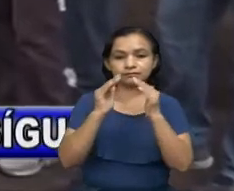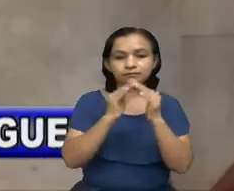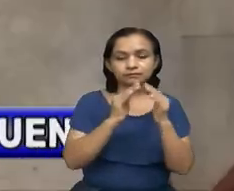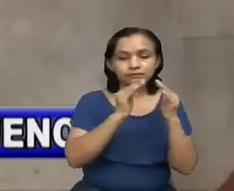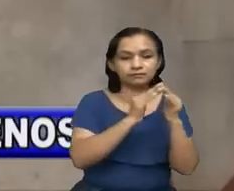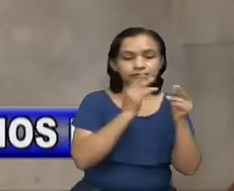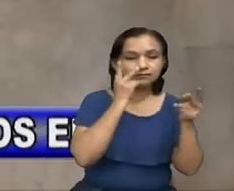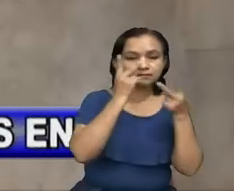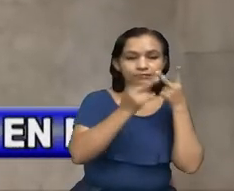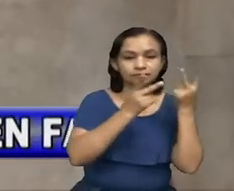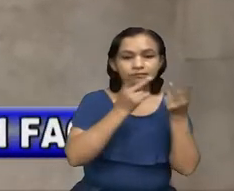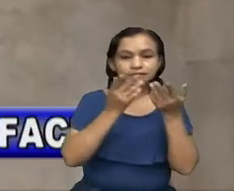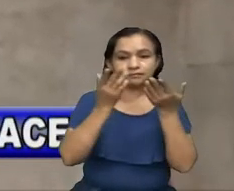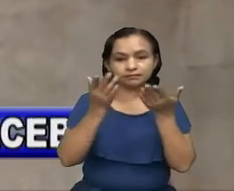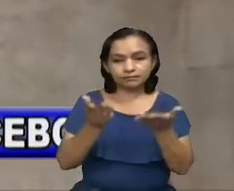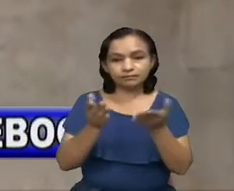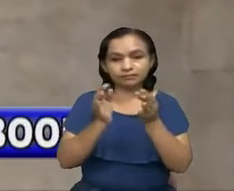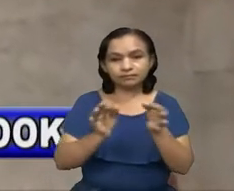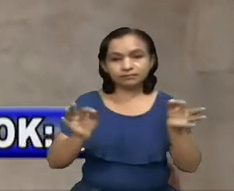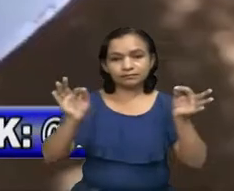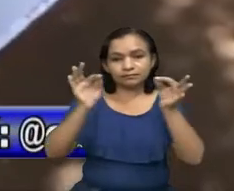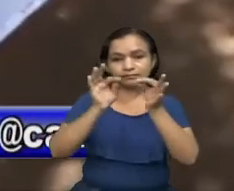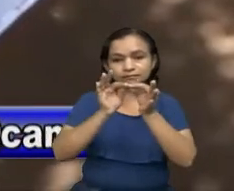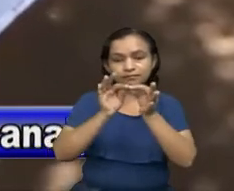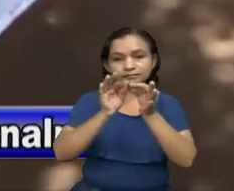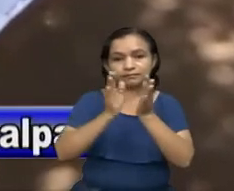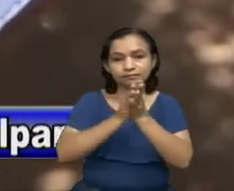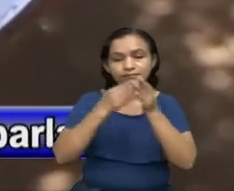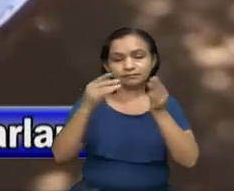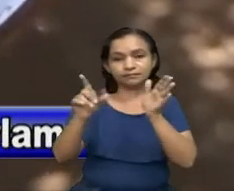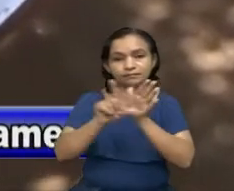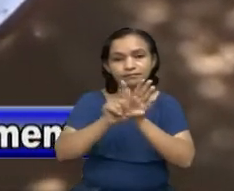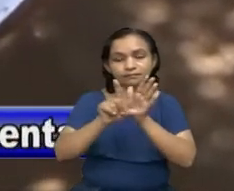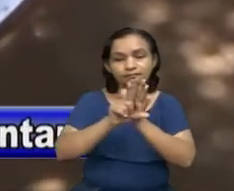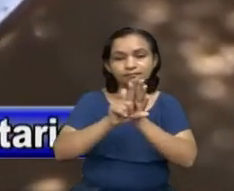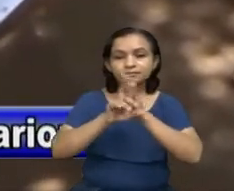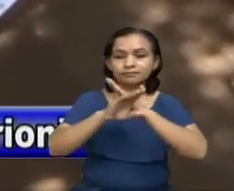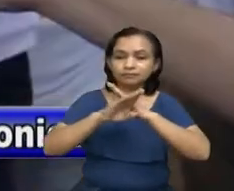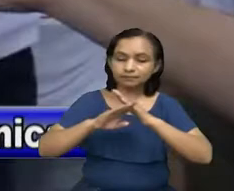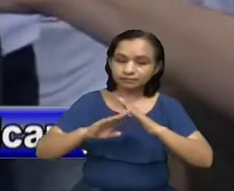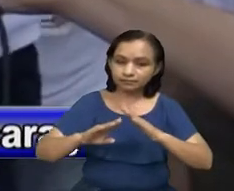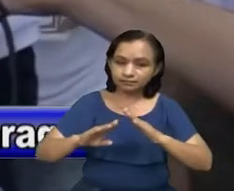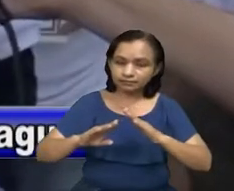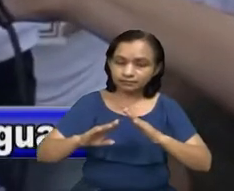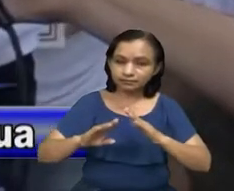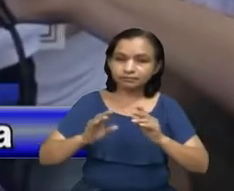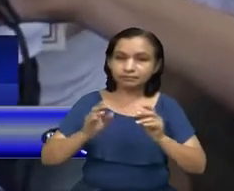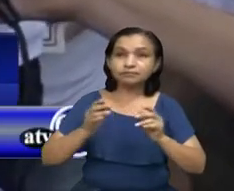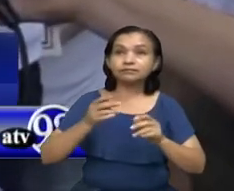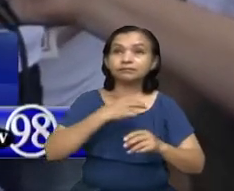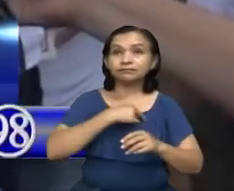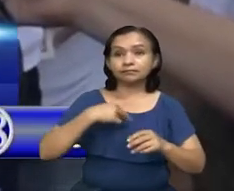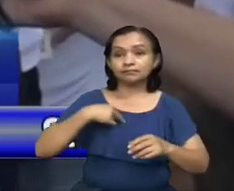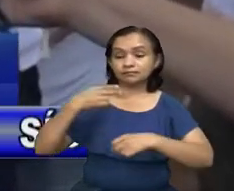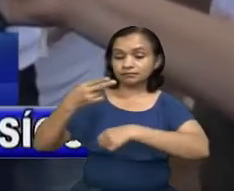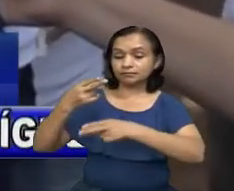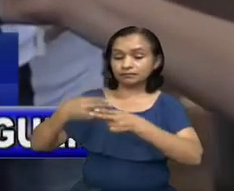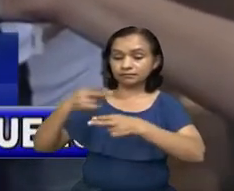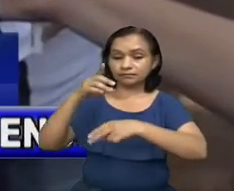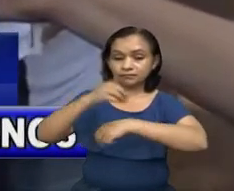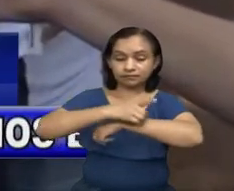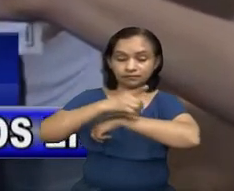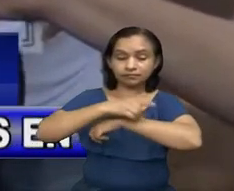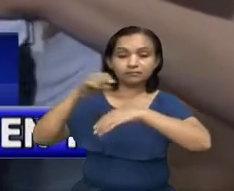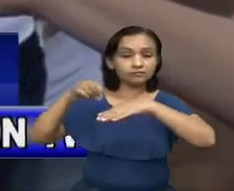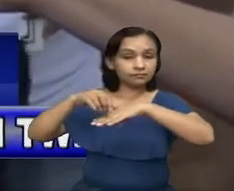familias, entregándoles este importante y necesario documento legal que trae tranquilidad. Estamos, verdad, en nombre del comandante Daniel y la compañera